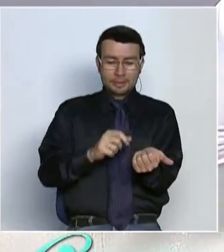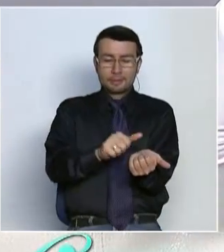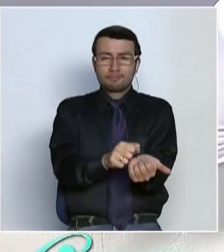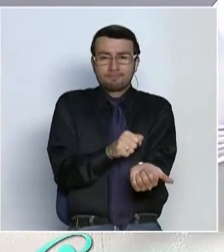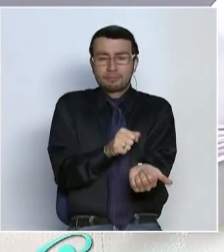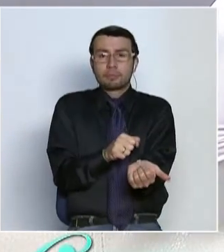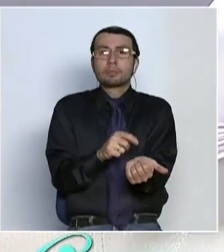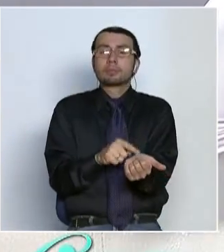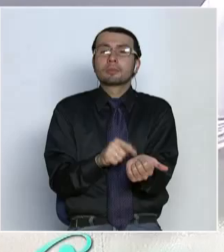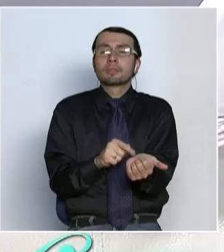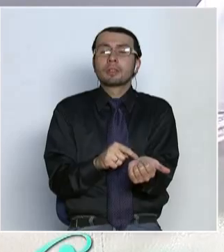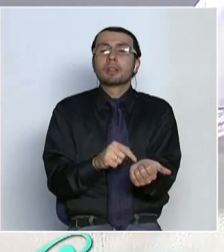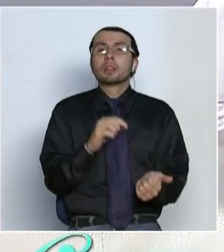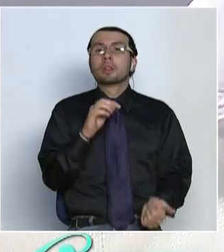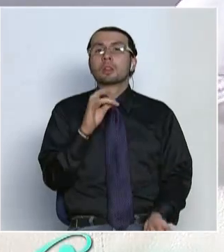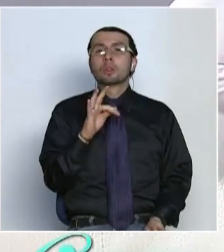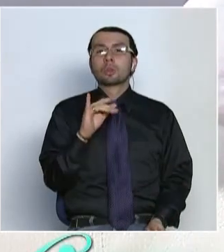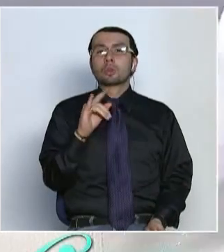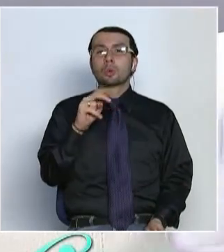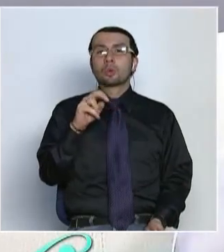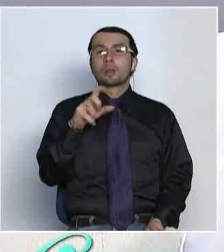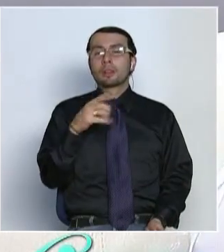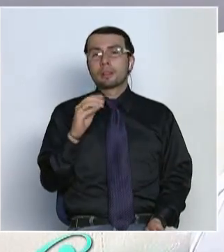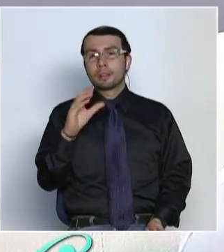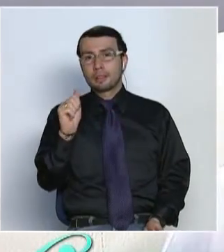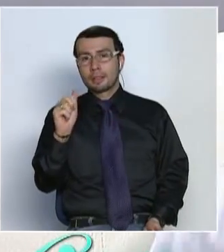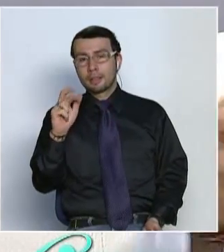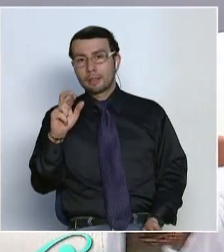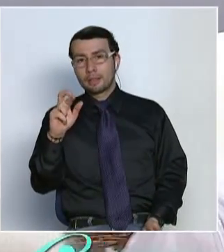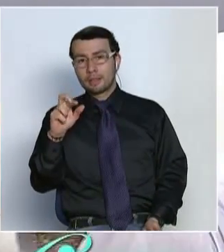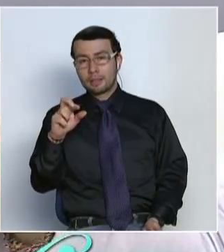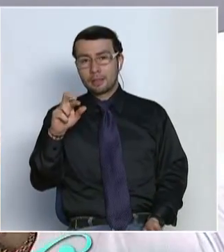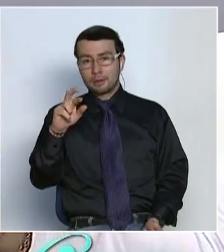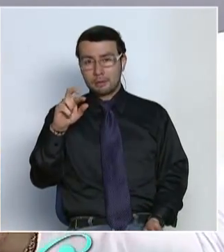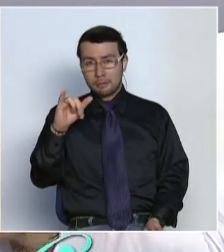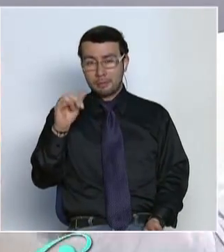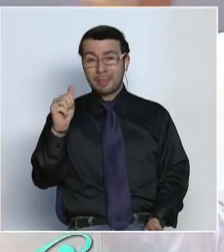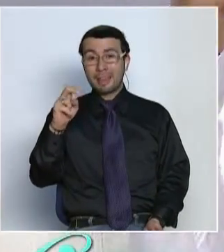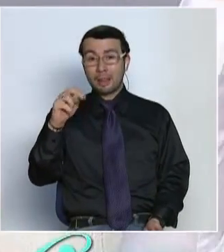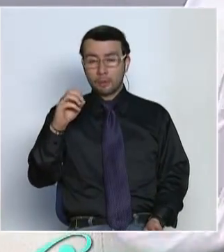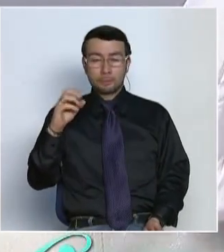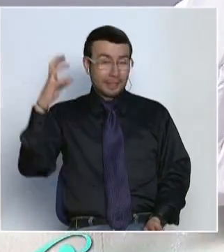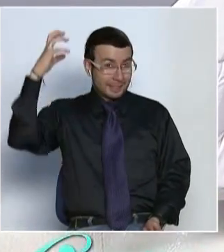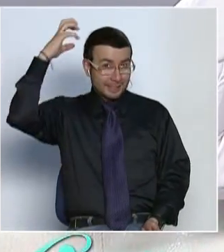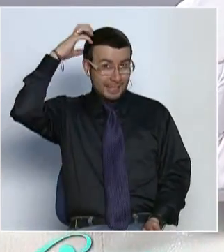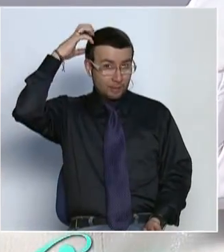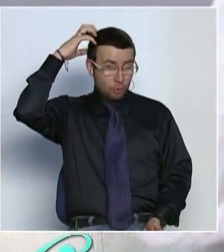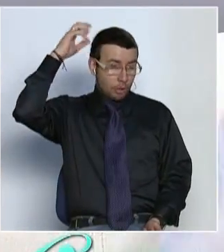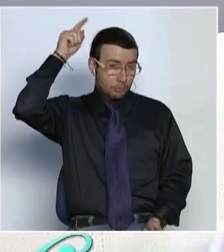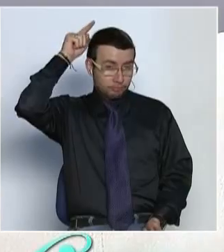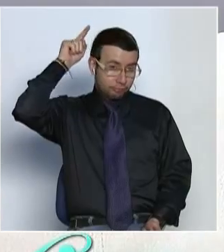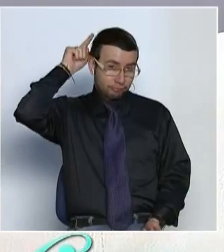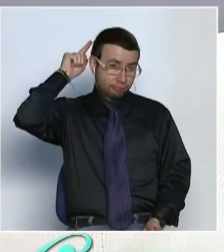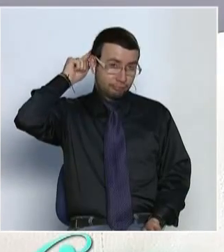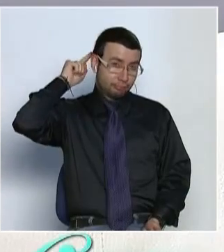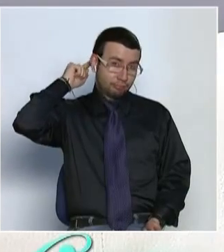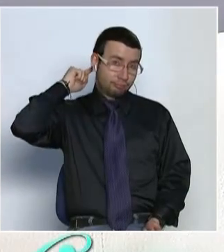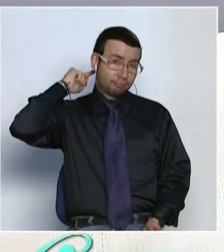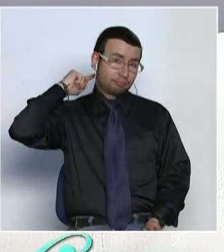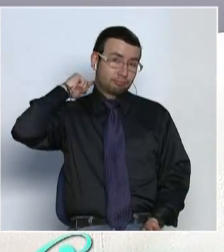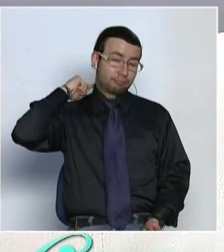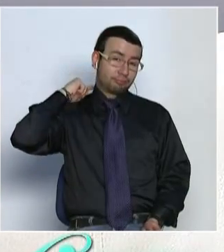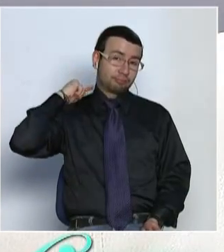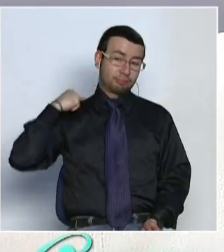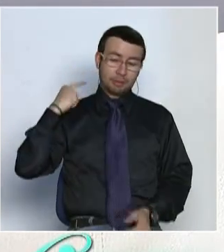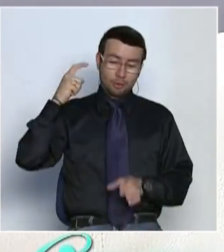el cerebro, del cerebro se desprende una cola que se llama la médula espinal y ella viaja en medio de